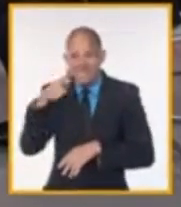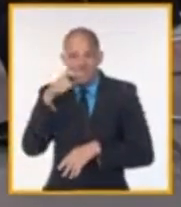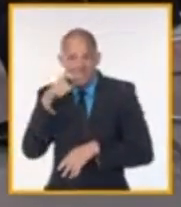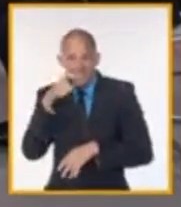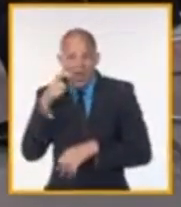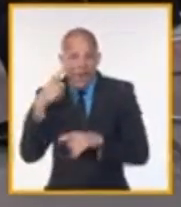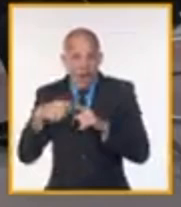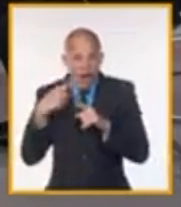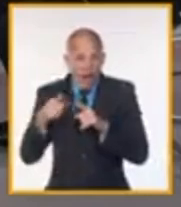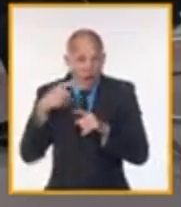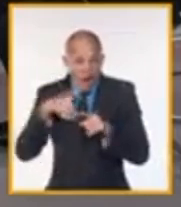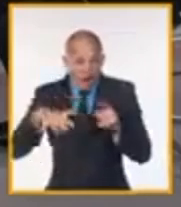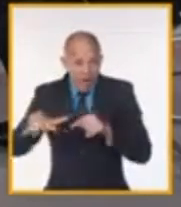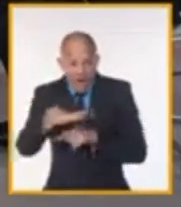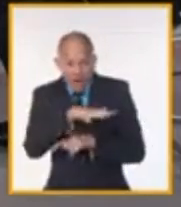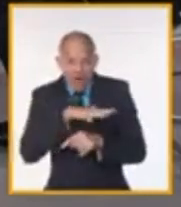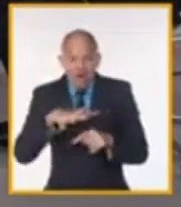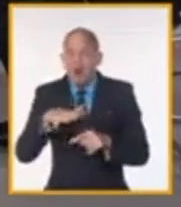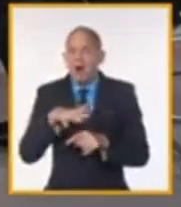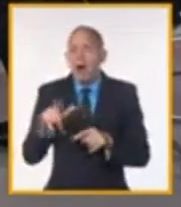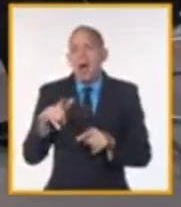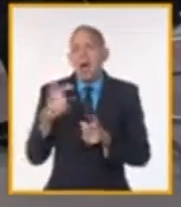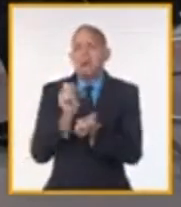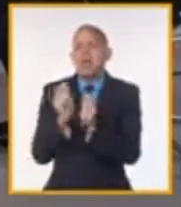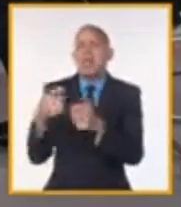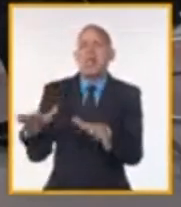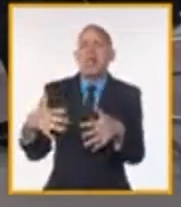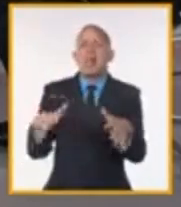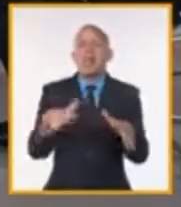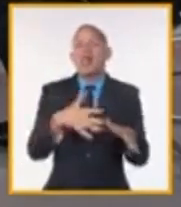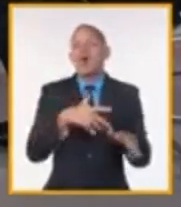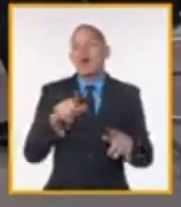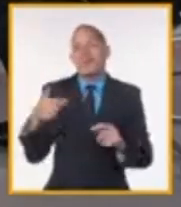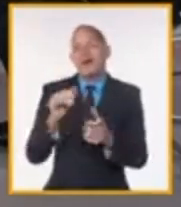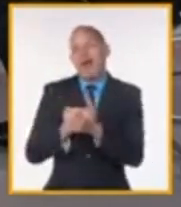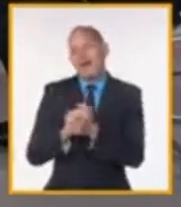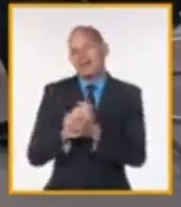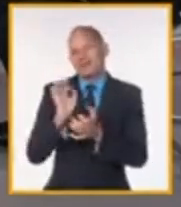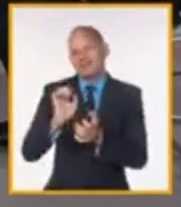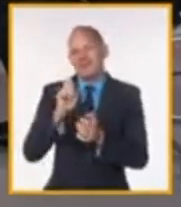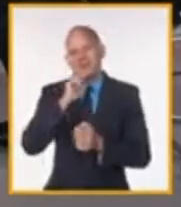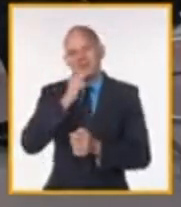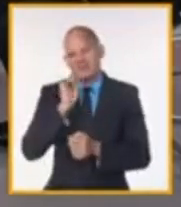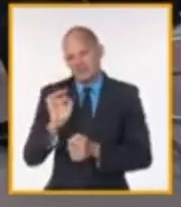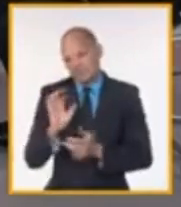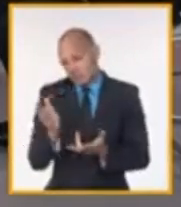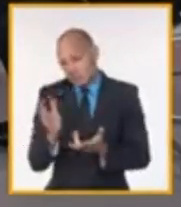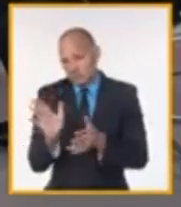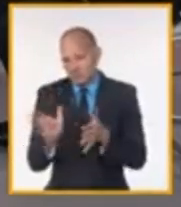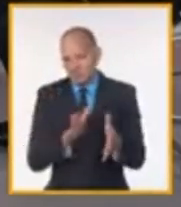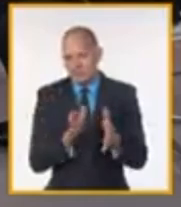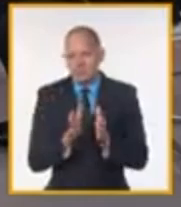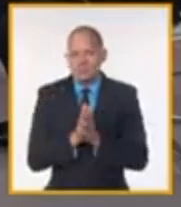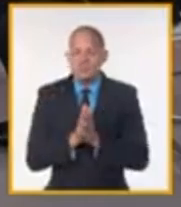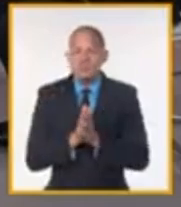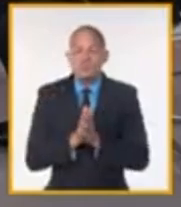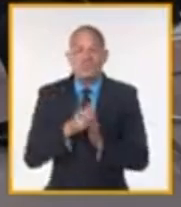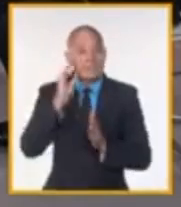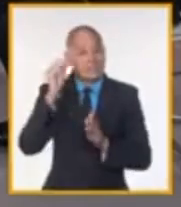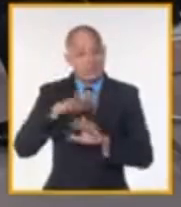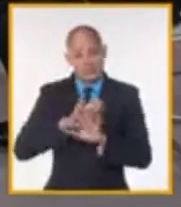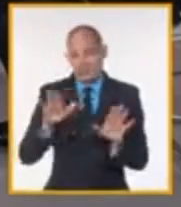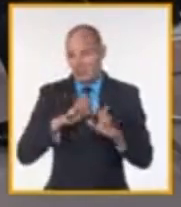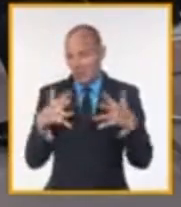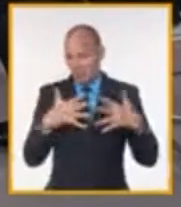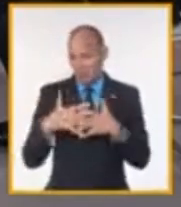invadiendo pero se le permite todo o sea y Israel tiene una tiene una patente de curso dada por Estados Unidos para